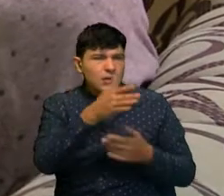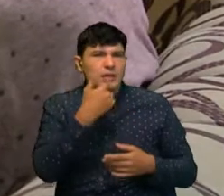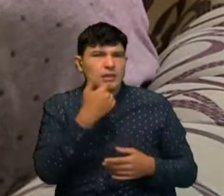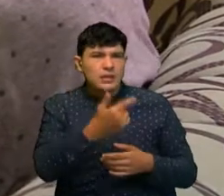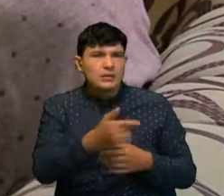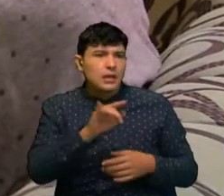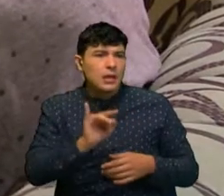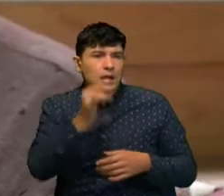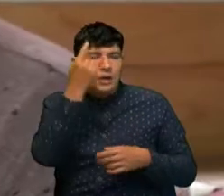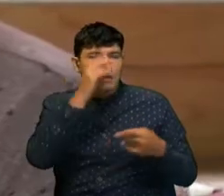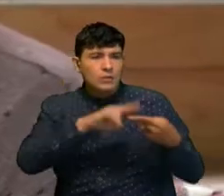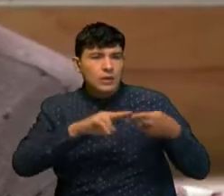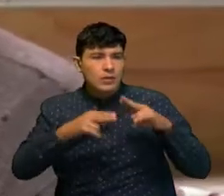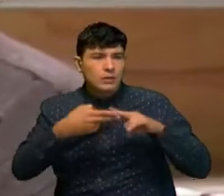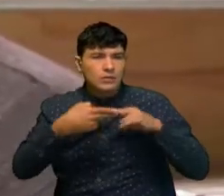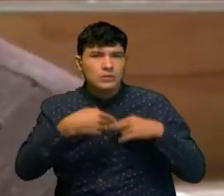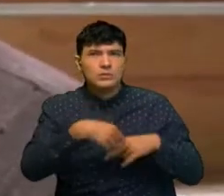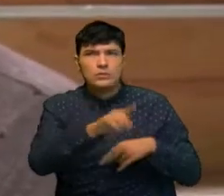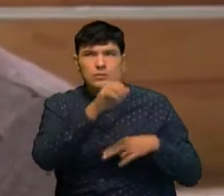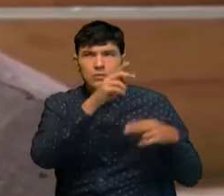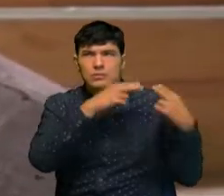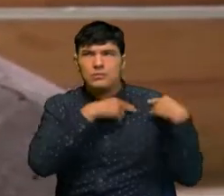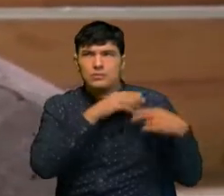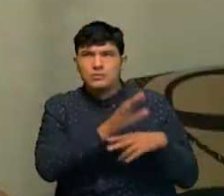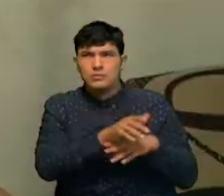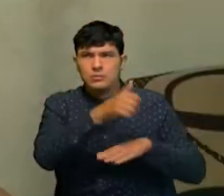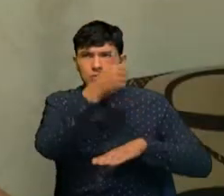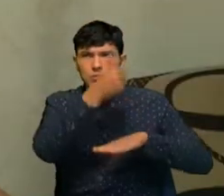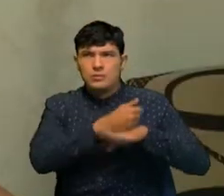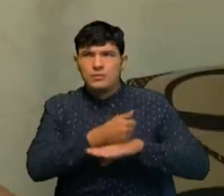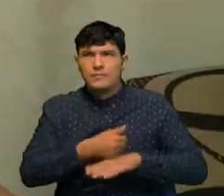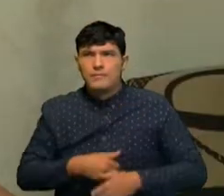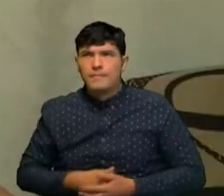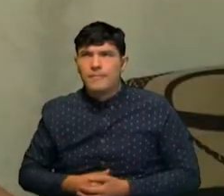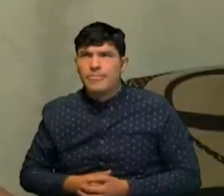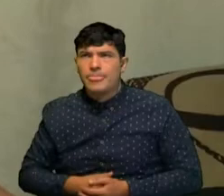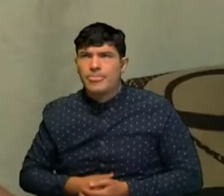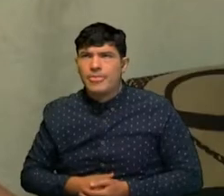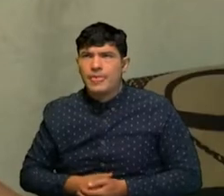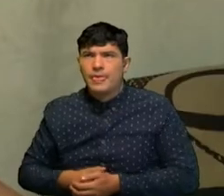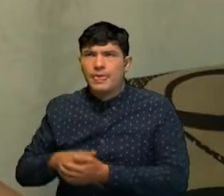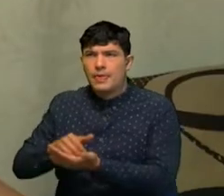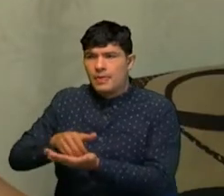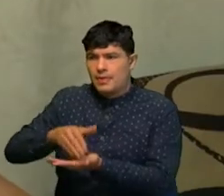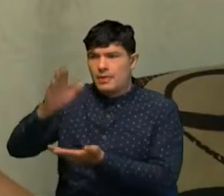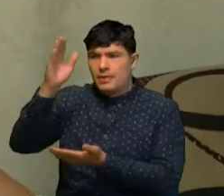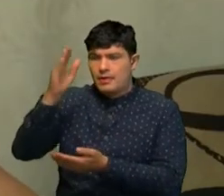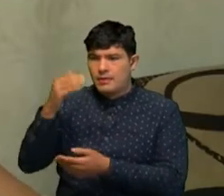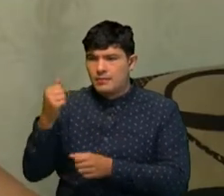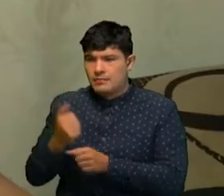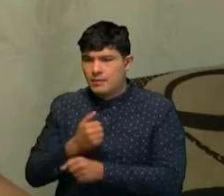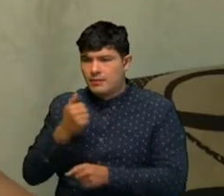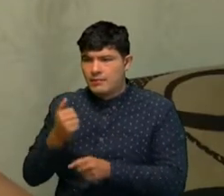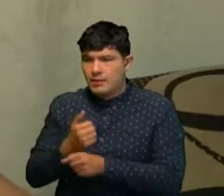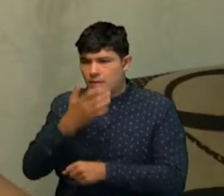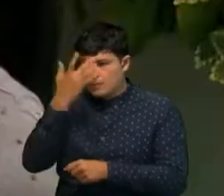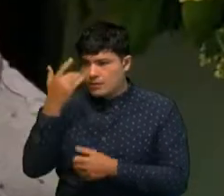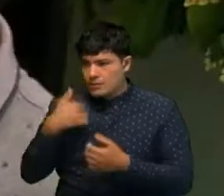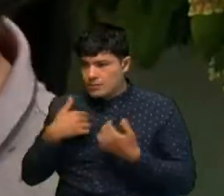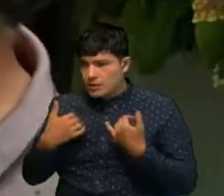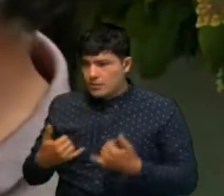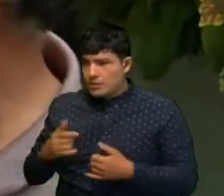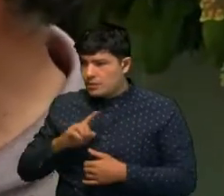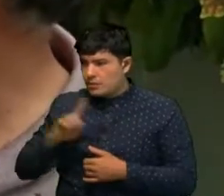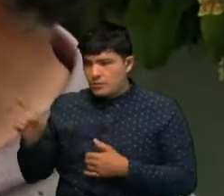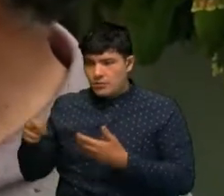que le correspondía directamente a su empleador. Me despidieron del trabajo por lo que no tenía esto seguridad. Dije